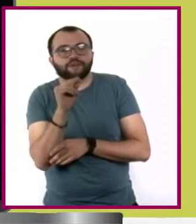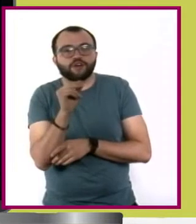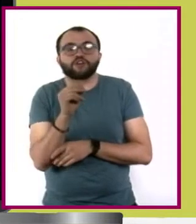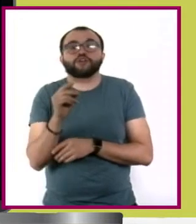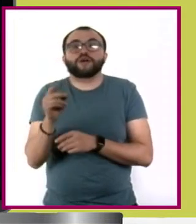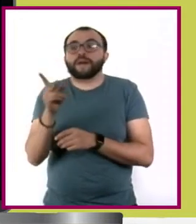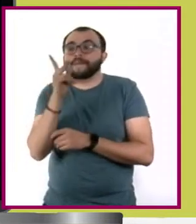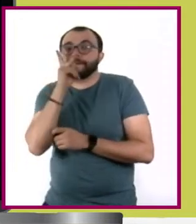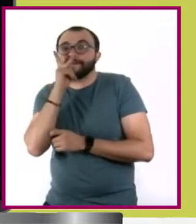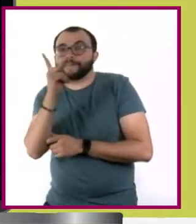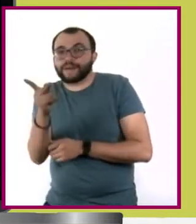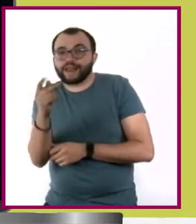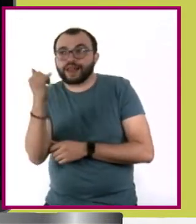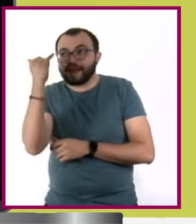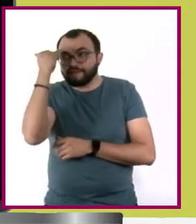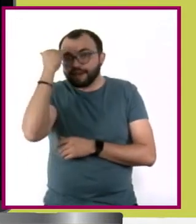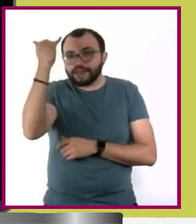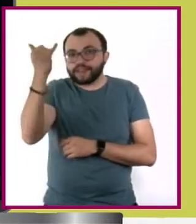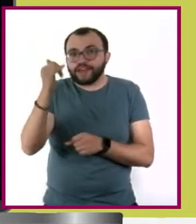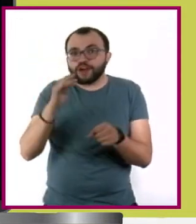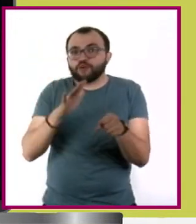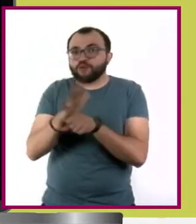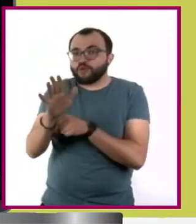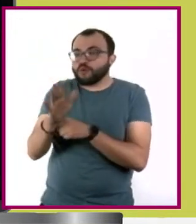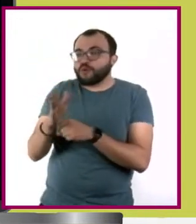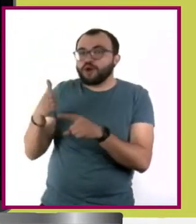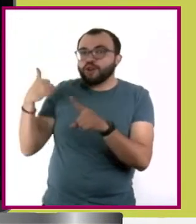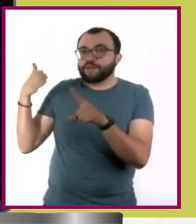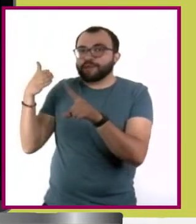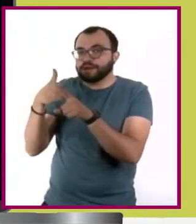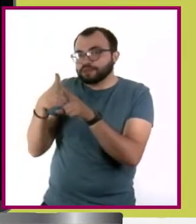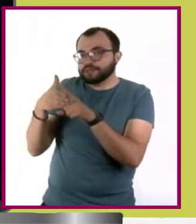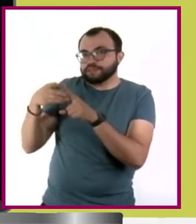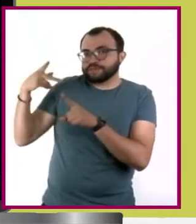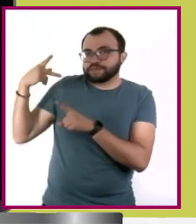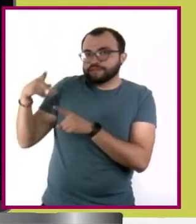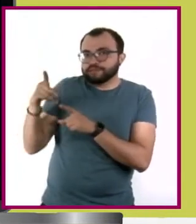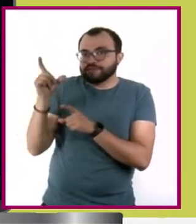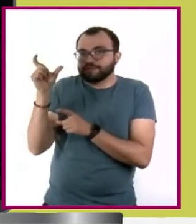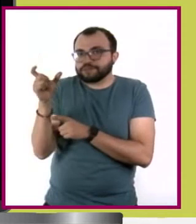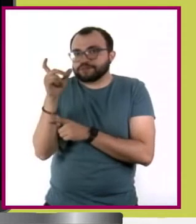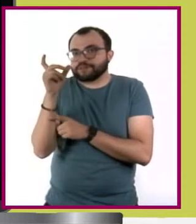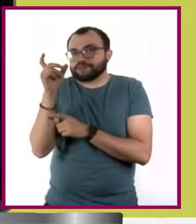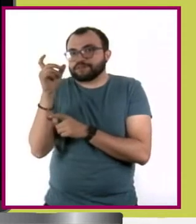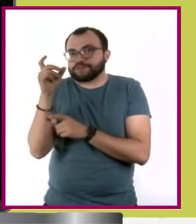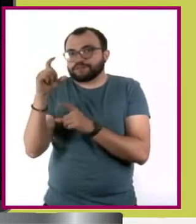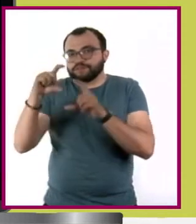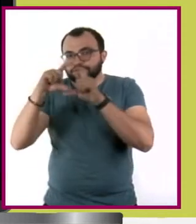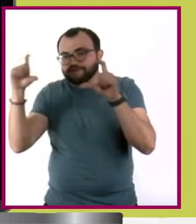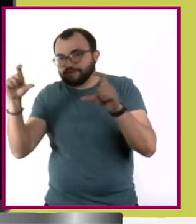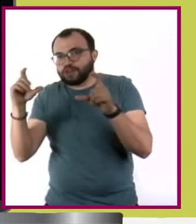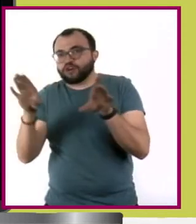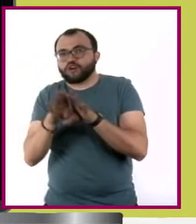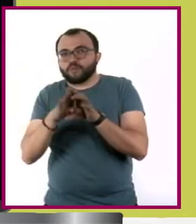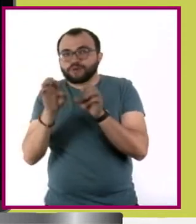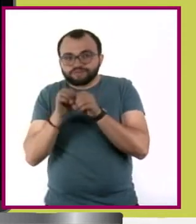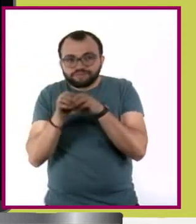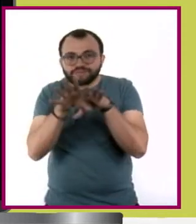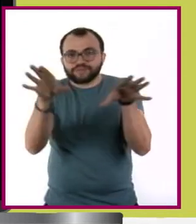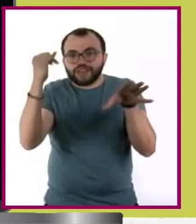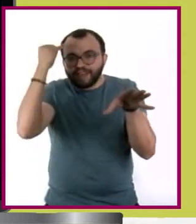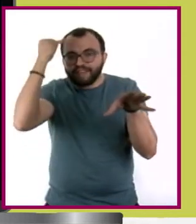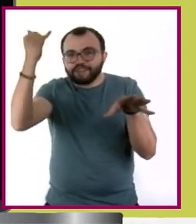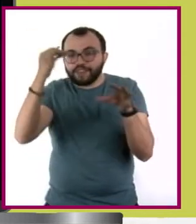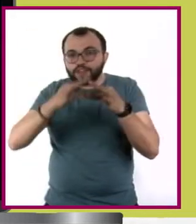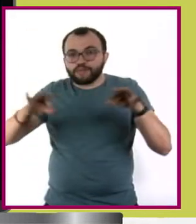las palabras ideales, en guardar la esencia, en transmitir la idea y, por supuesto, en